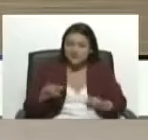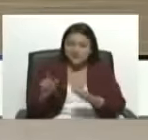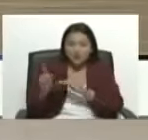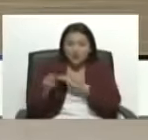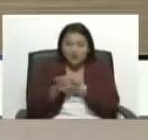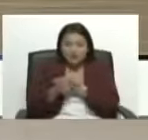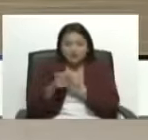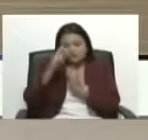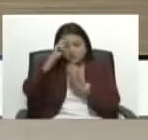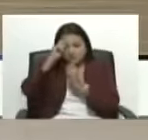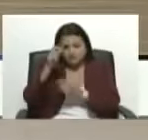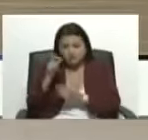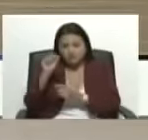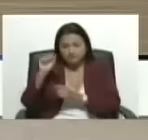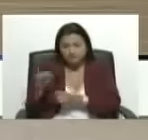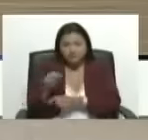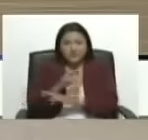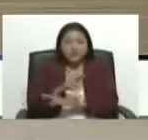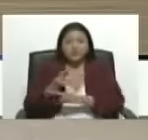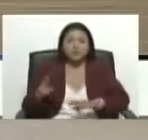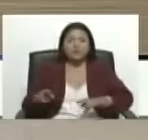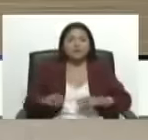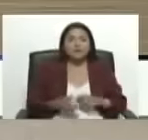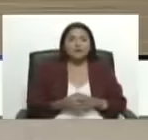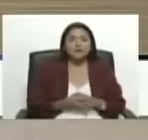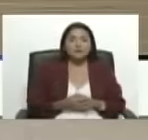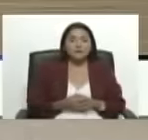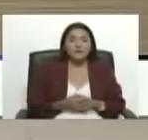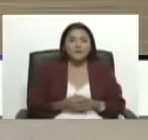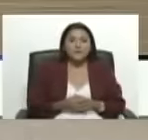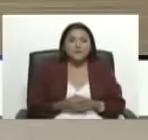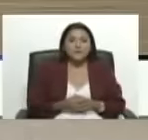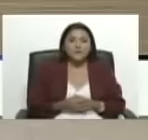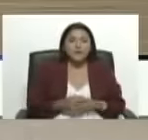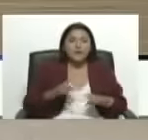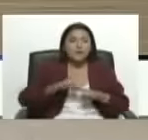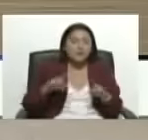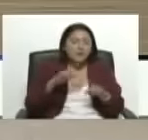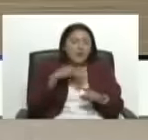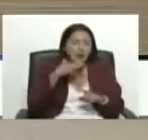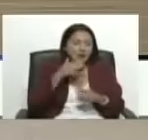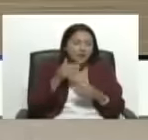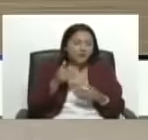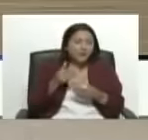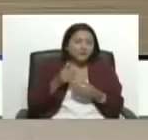como república, pero hace una reserva expresa.